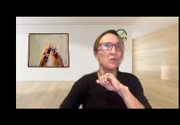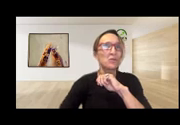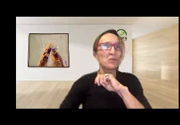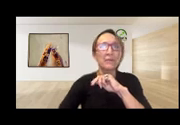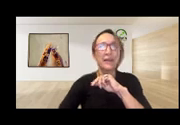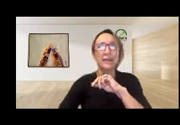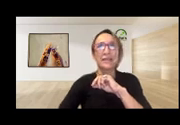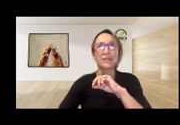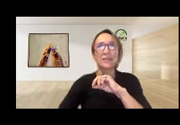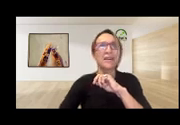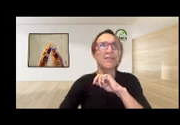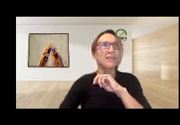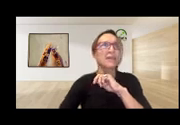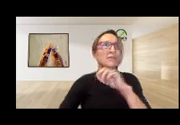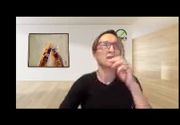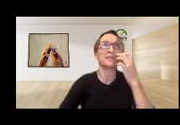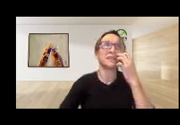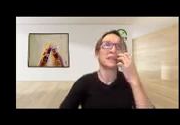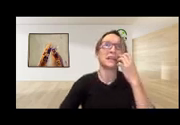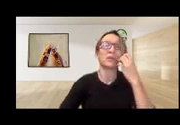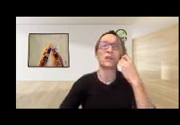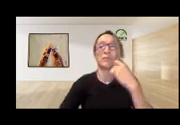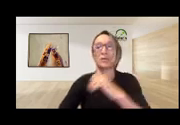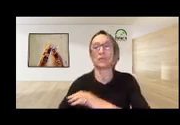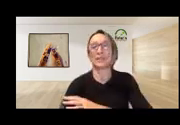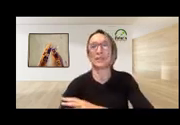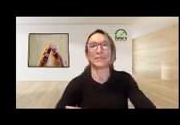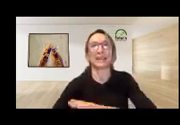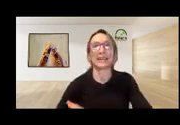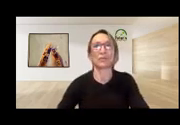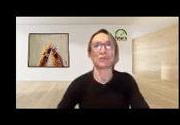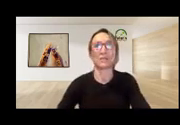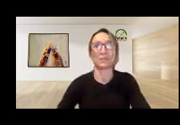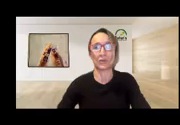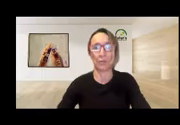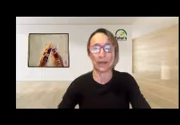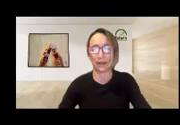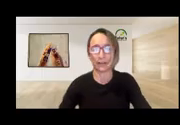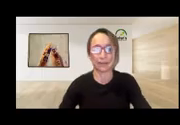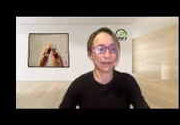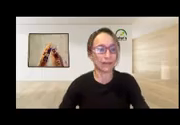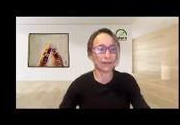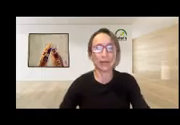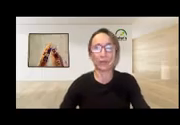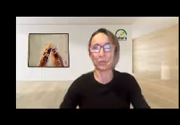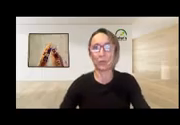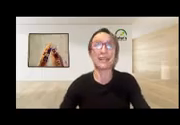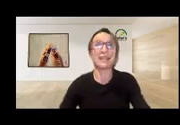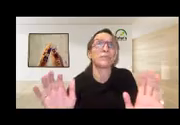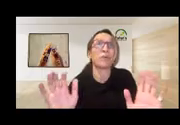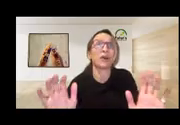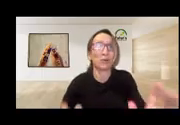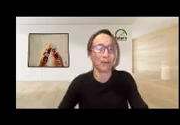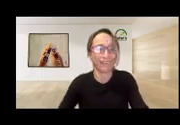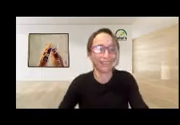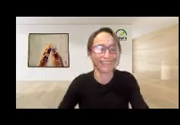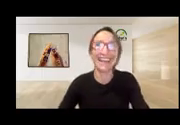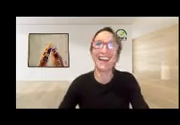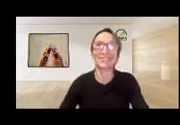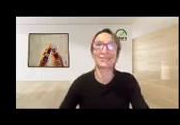les agradezco mucho que me hayan escuchado y más bien si tienen alguna pregunta, aquí dejamos un espacio para responder,